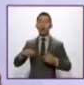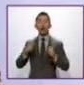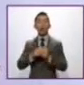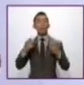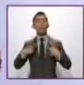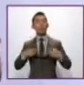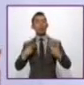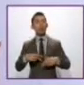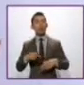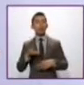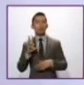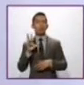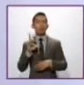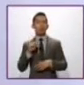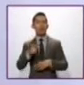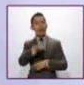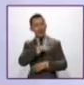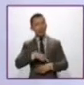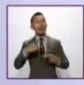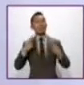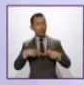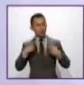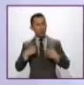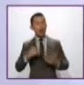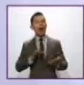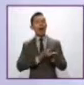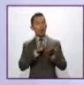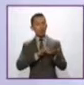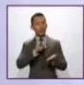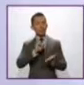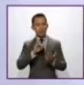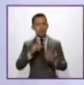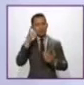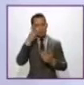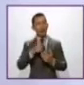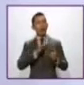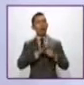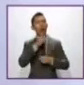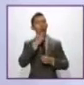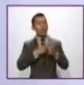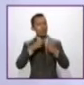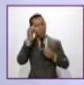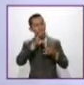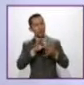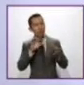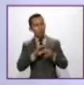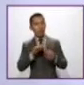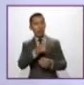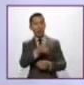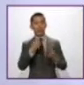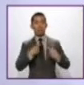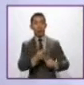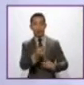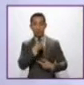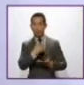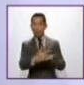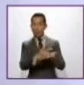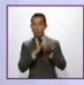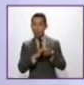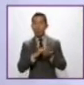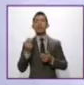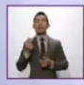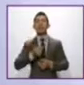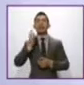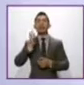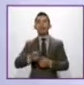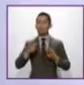ciudadanos. A los ciudadanos hay que incluirlos con figuras de participación ciudadana. Si nos están eligiendo, necesitamos